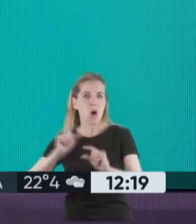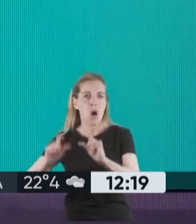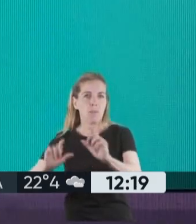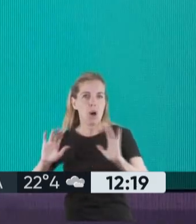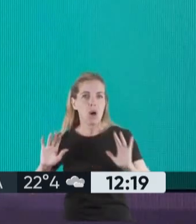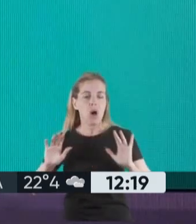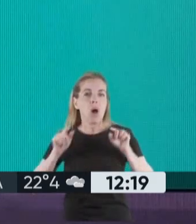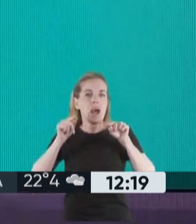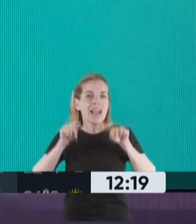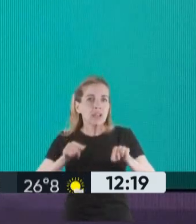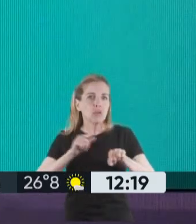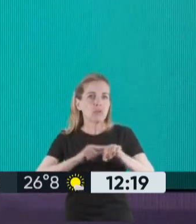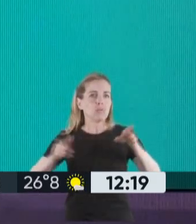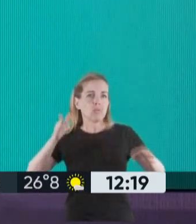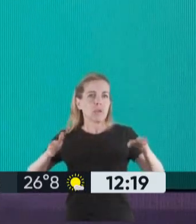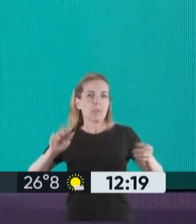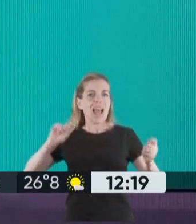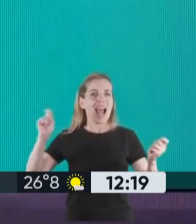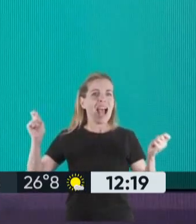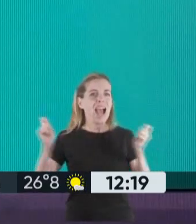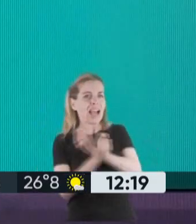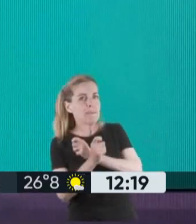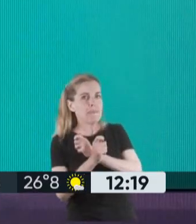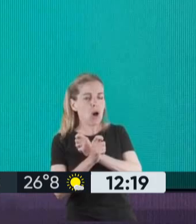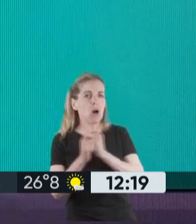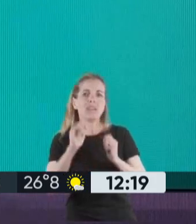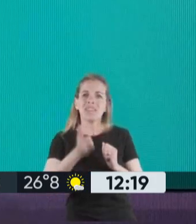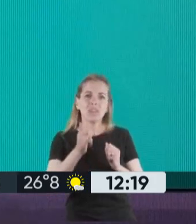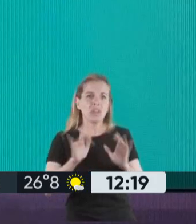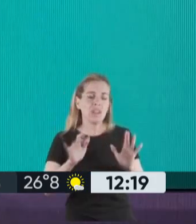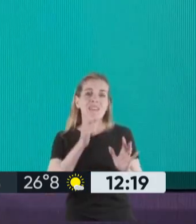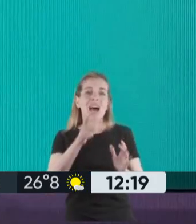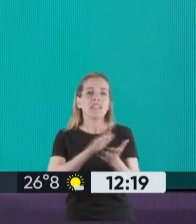Y claro, ese es todo un tránsito que hay que hacer, no es una cosa simple de resolver.